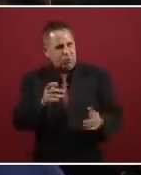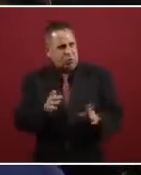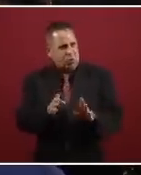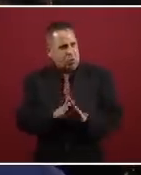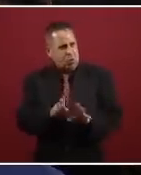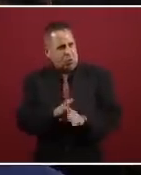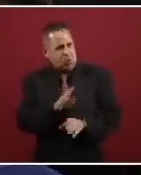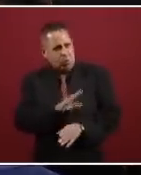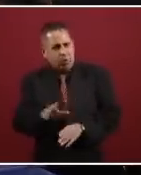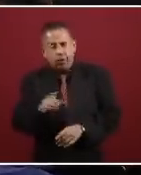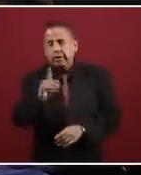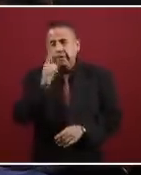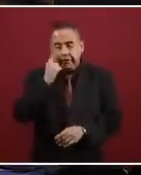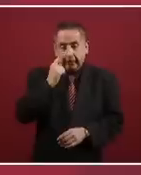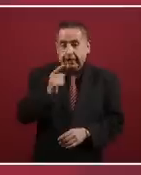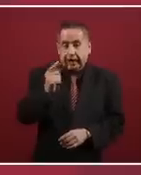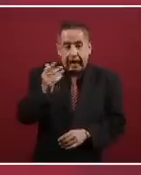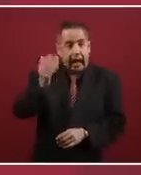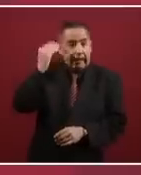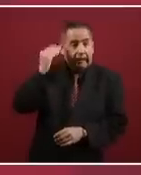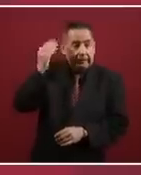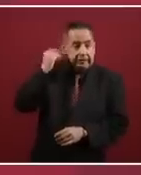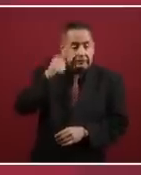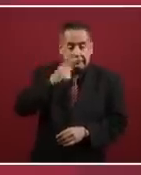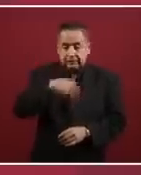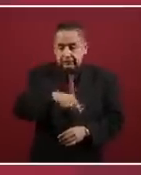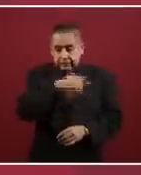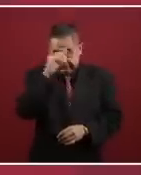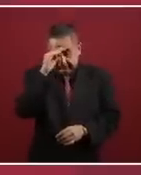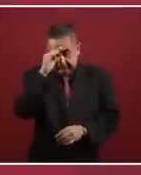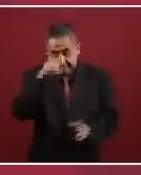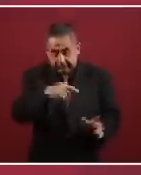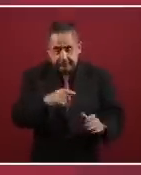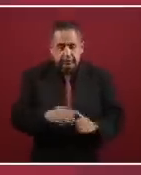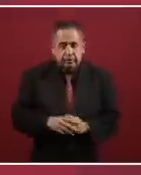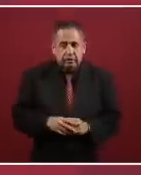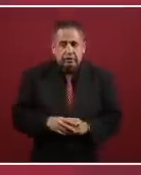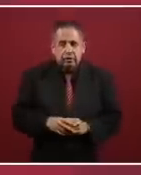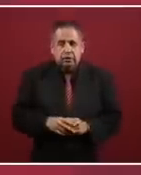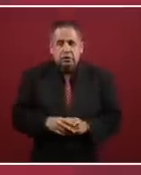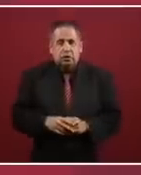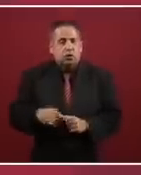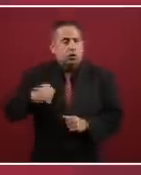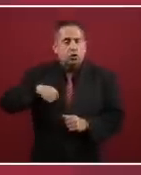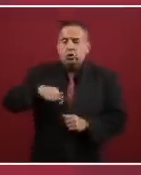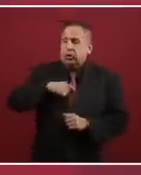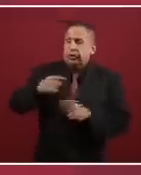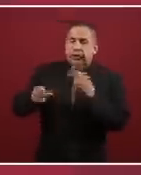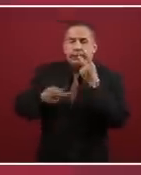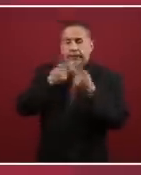porque pensaban que lo que decíamos